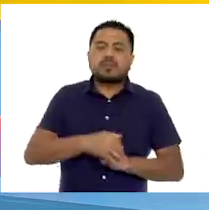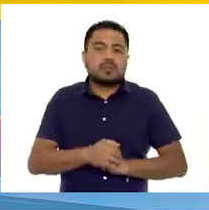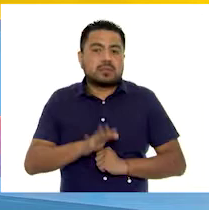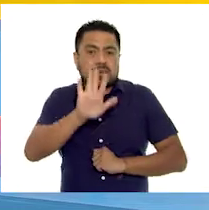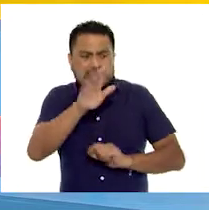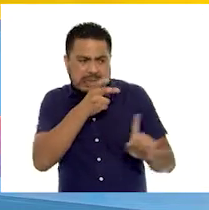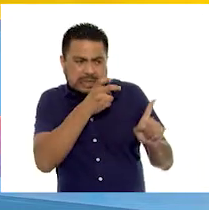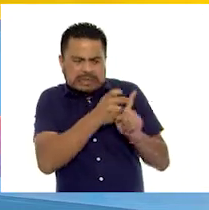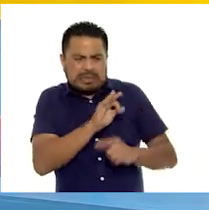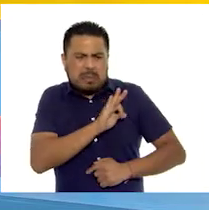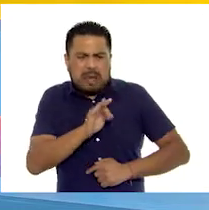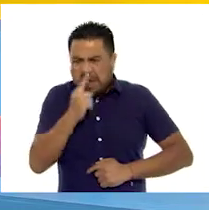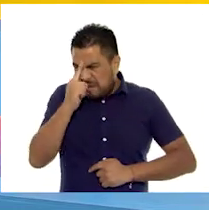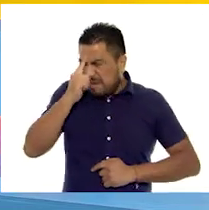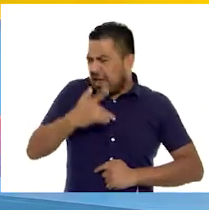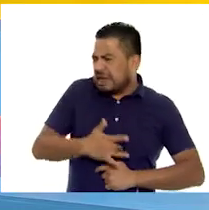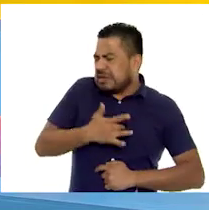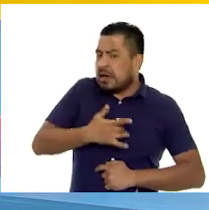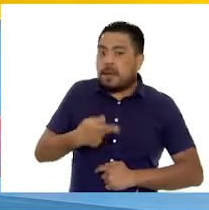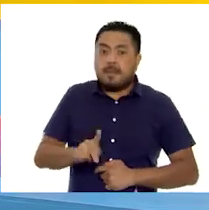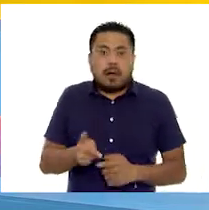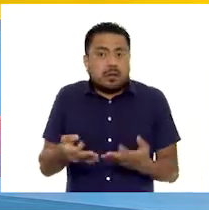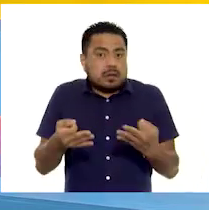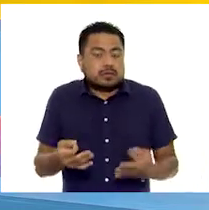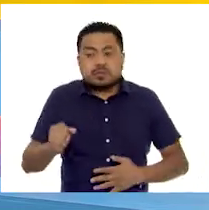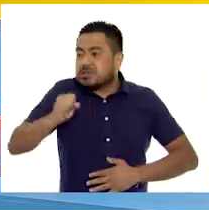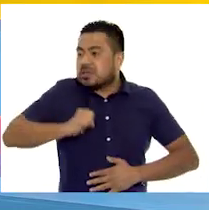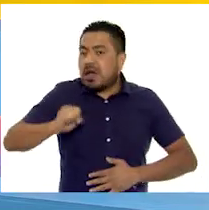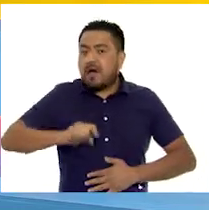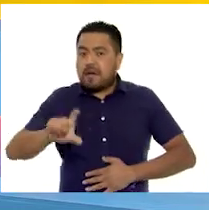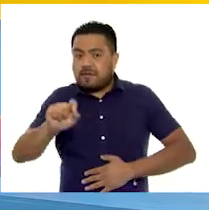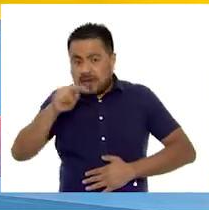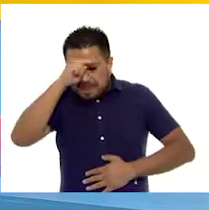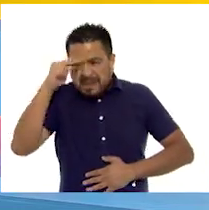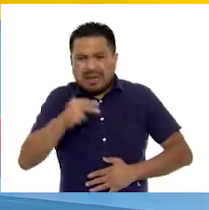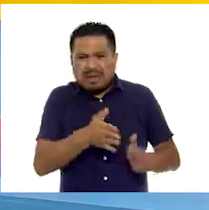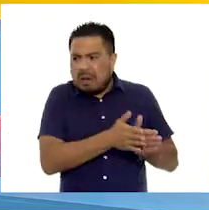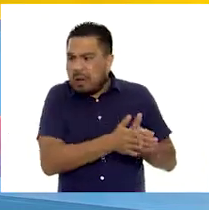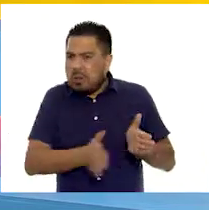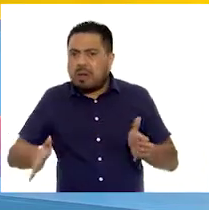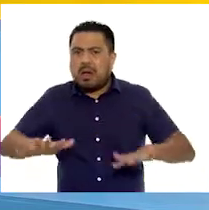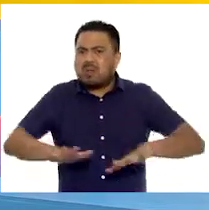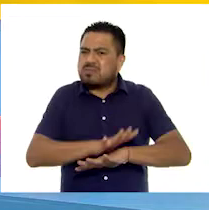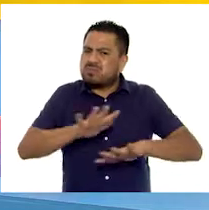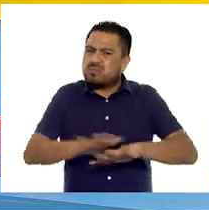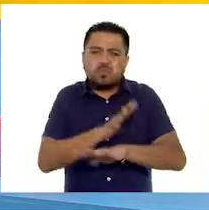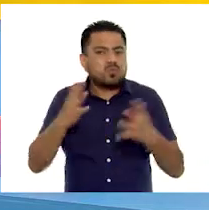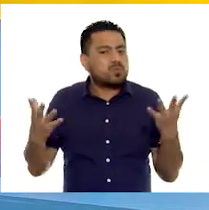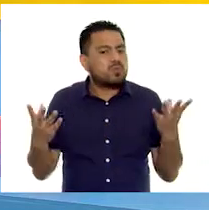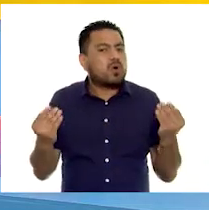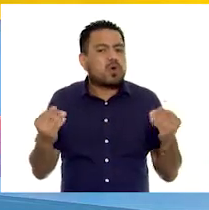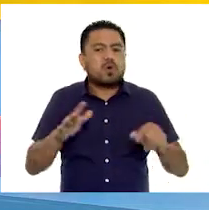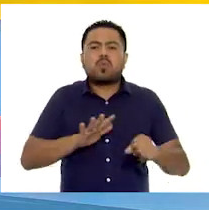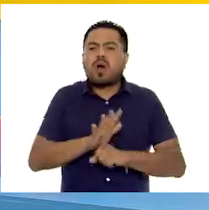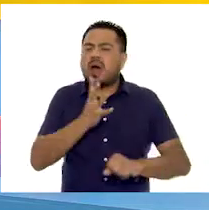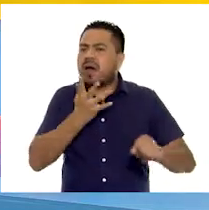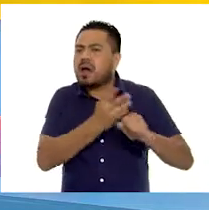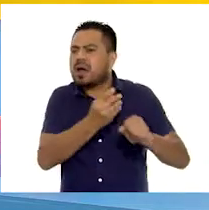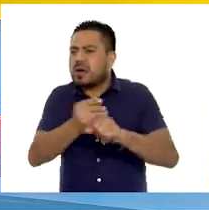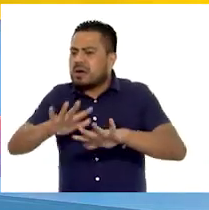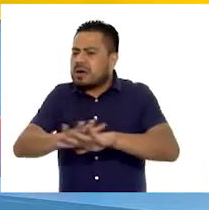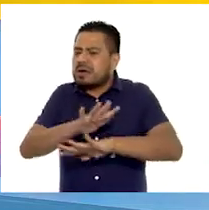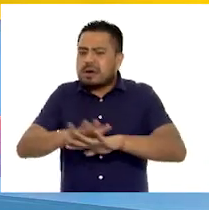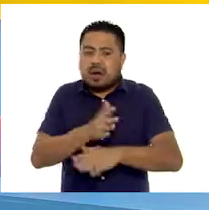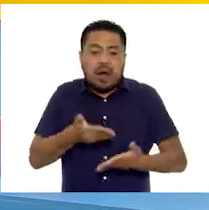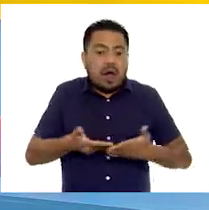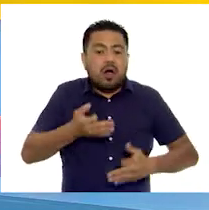puede parecer fácil pero en realidad el siglo 20 mexicano fue un periodo con muchos cambios en el que se modificó la forma en la que